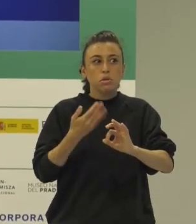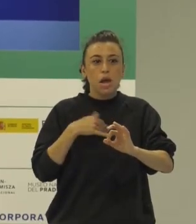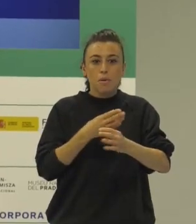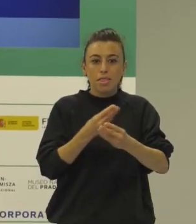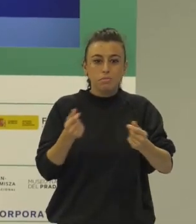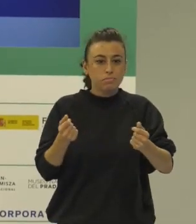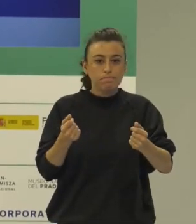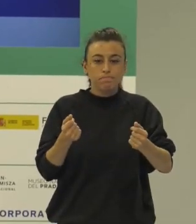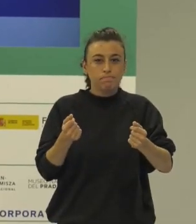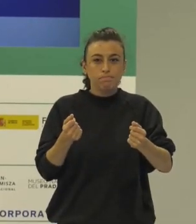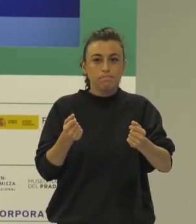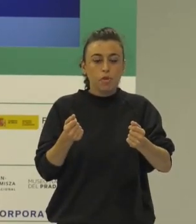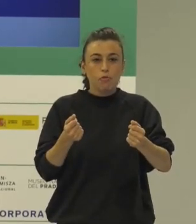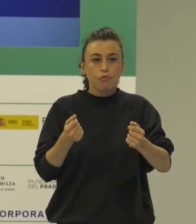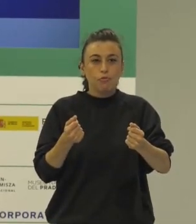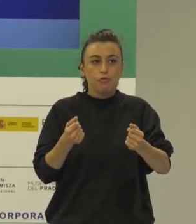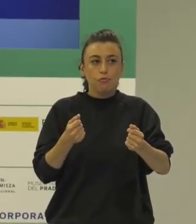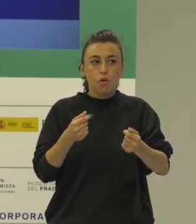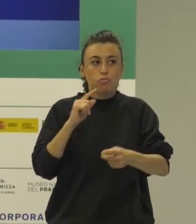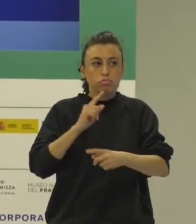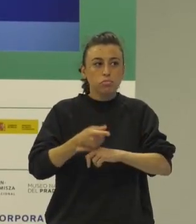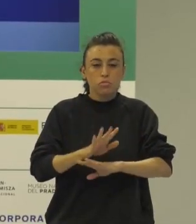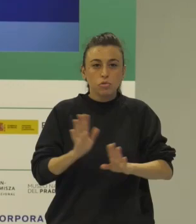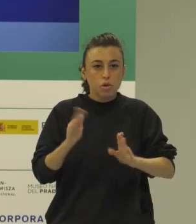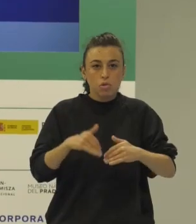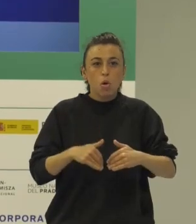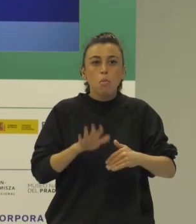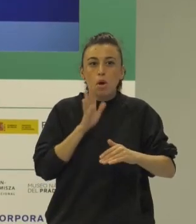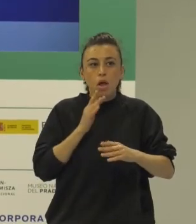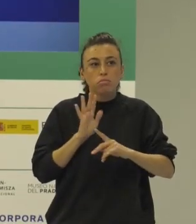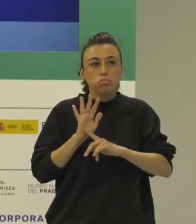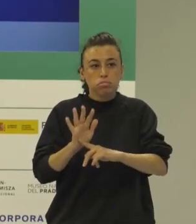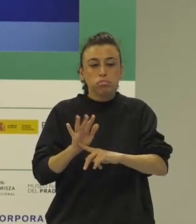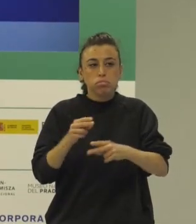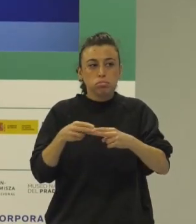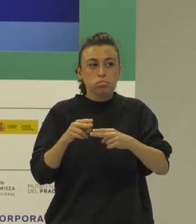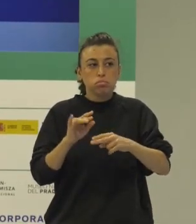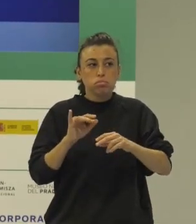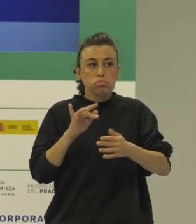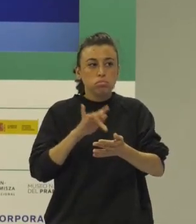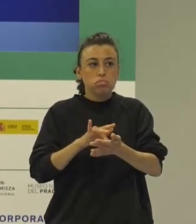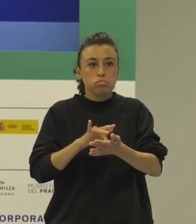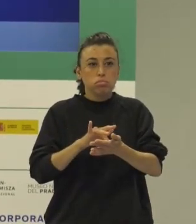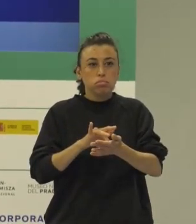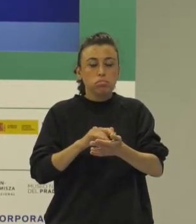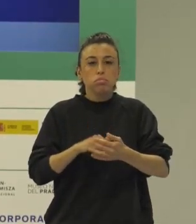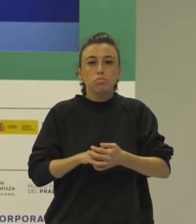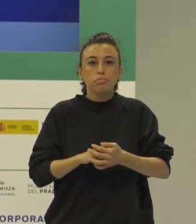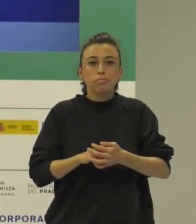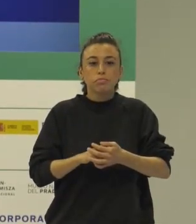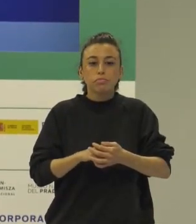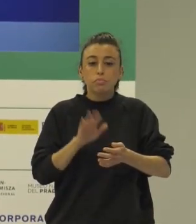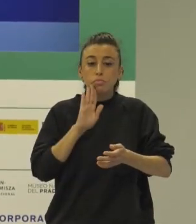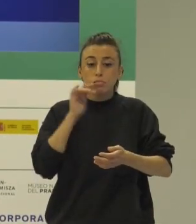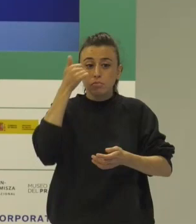hay encarcelamiento político. ¿Y qué, cuáles son las condiciones de José Rubén Zamora en la actualidad? En primer lugar, él